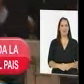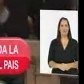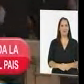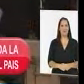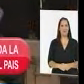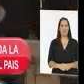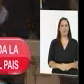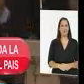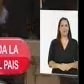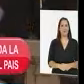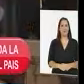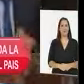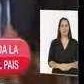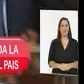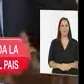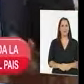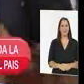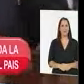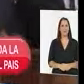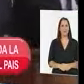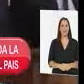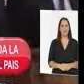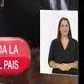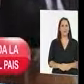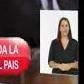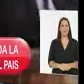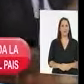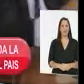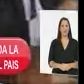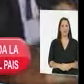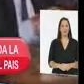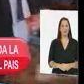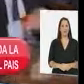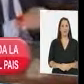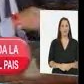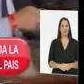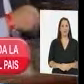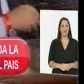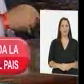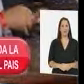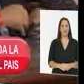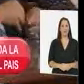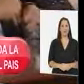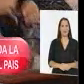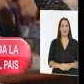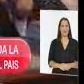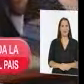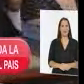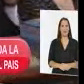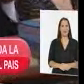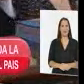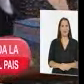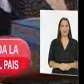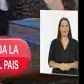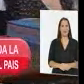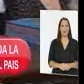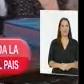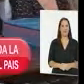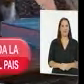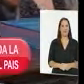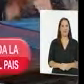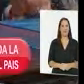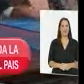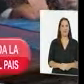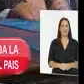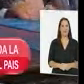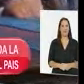vos vas a ser una aliada de Massa o piensan hacer un frente? Bueno, digamos que es más o menos lo mismo. No, yo, pero una no. Cosa es ir junto, otra cosa,